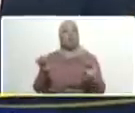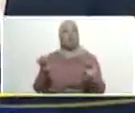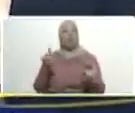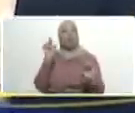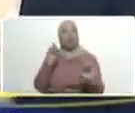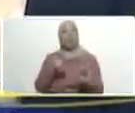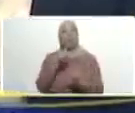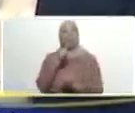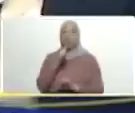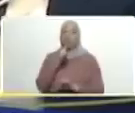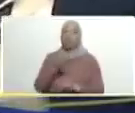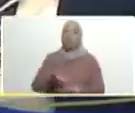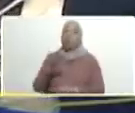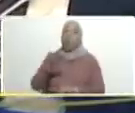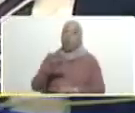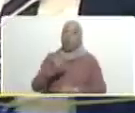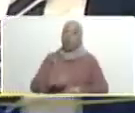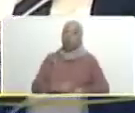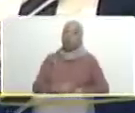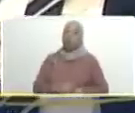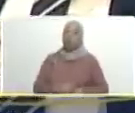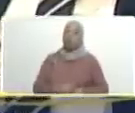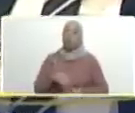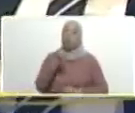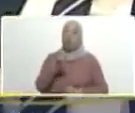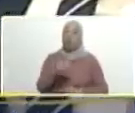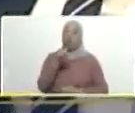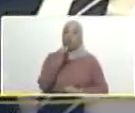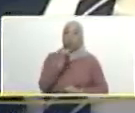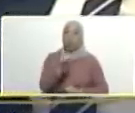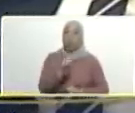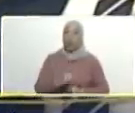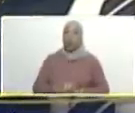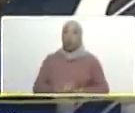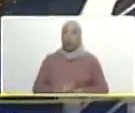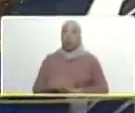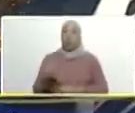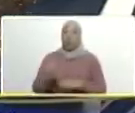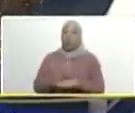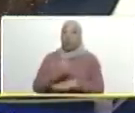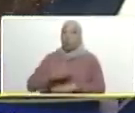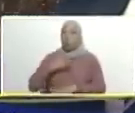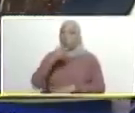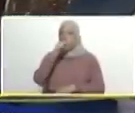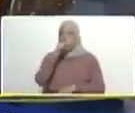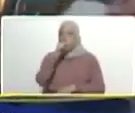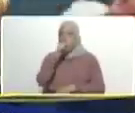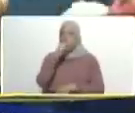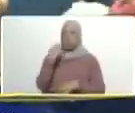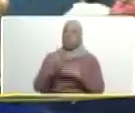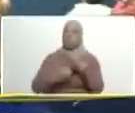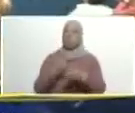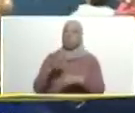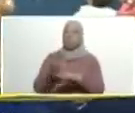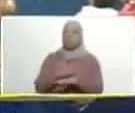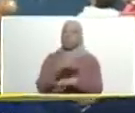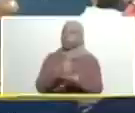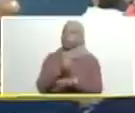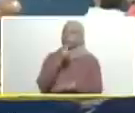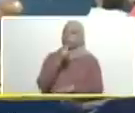contexto. Nuestra región caribeña solo ha podido sobrevivir en esta crisis